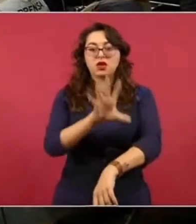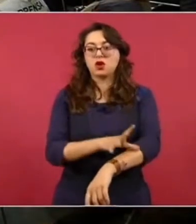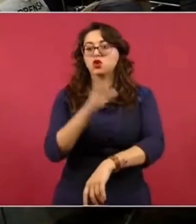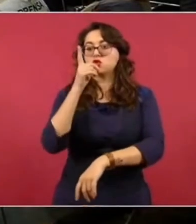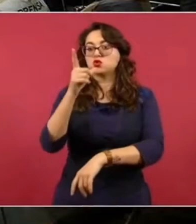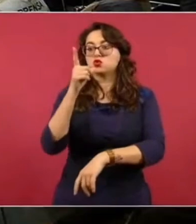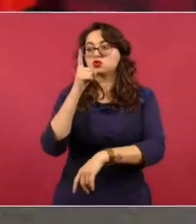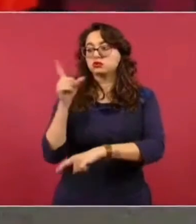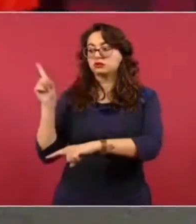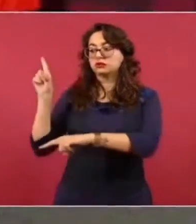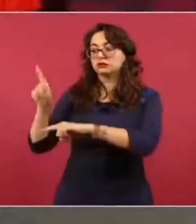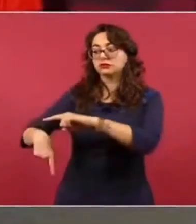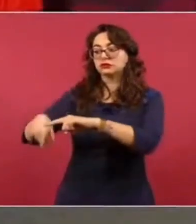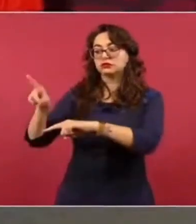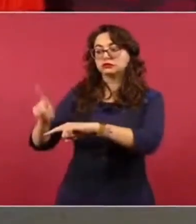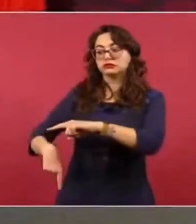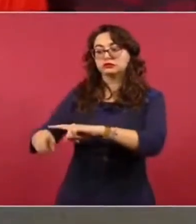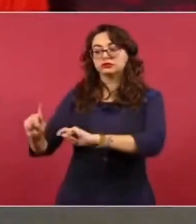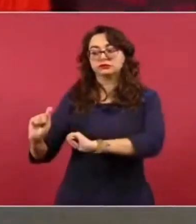y